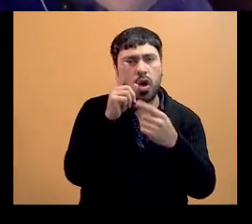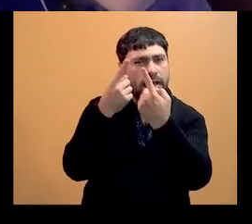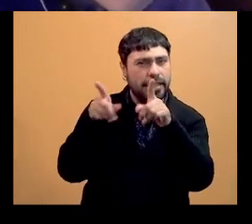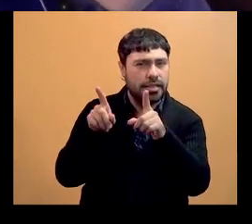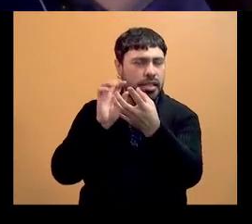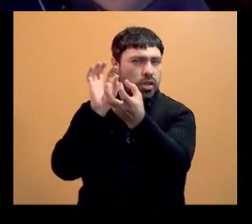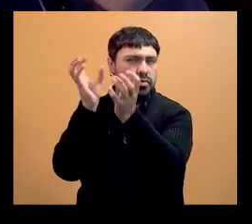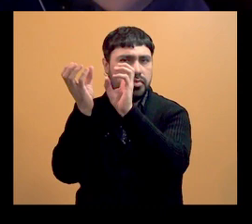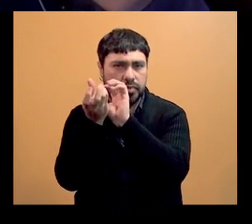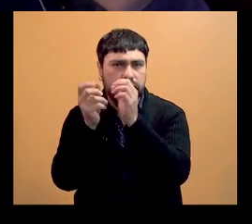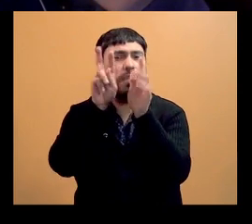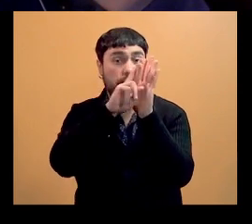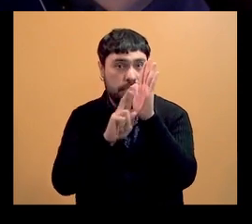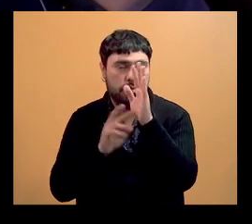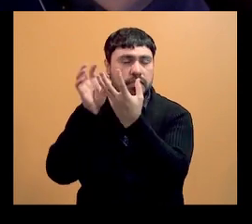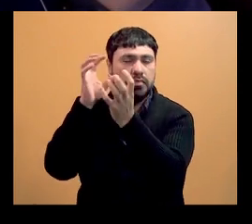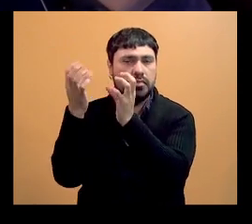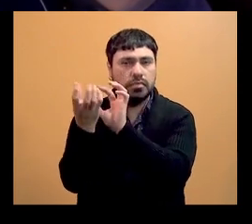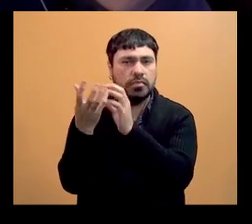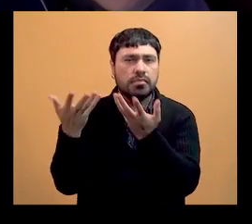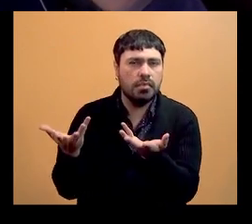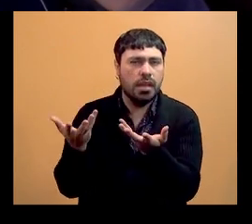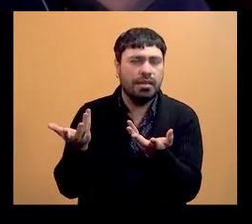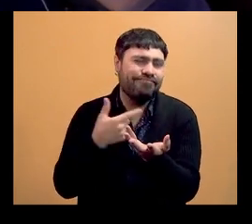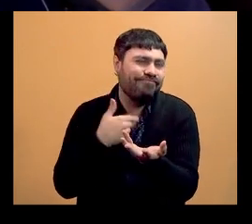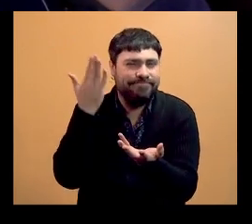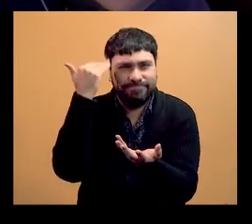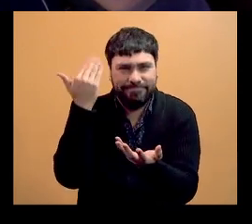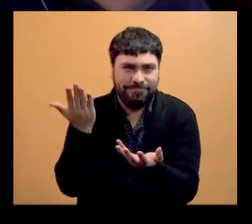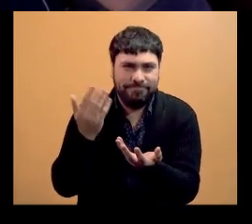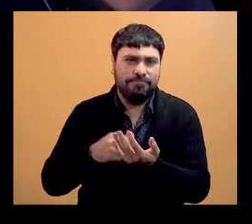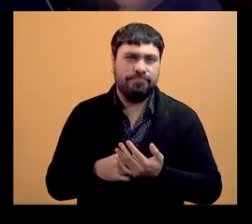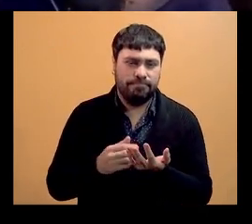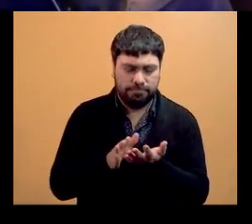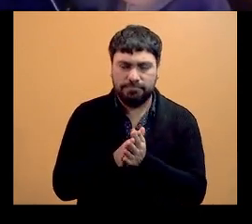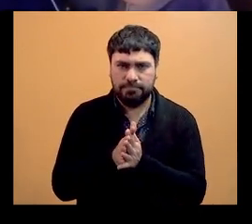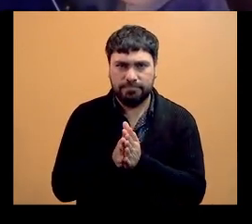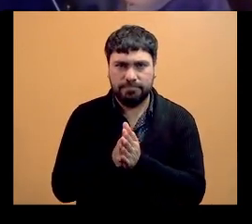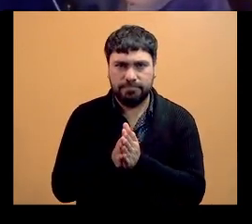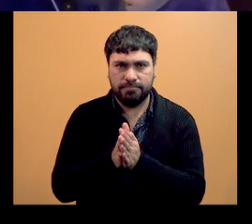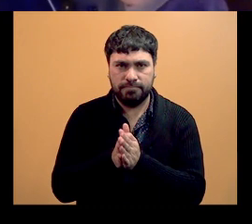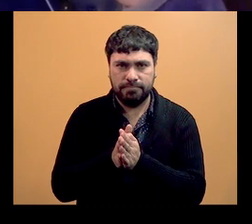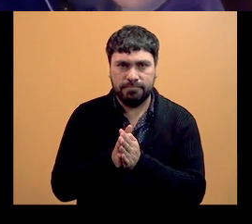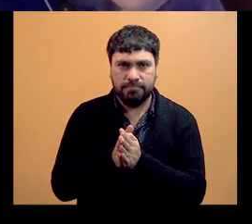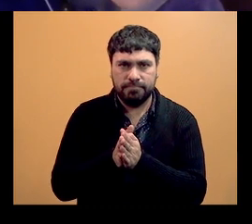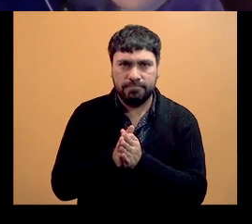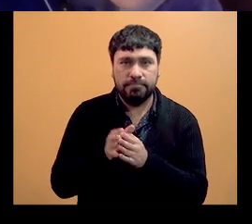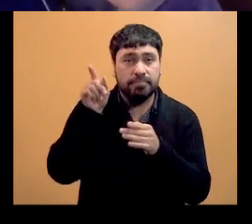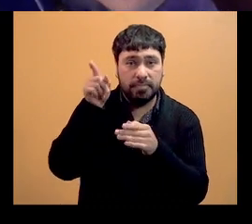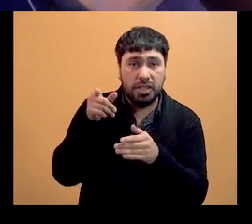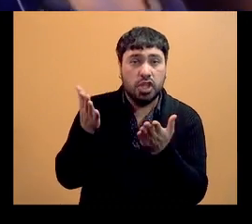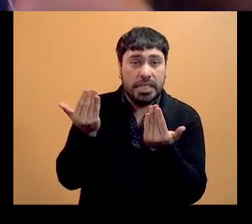o brillo de los paneles, al parecer, para reducir esta situación. Si eso tiene realmente o no el efecto